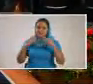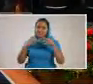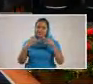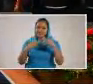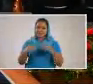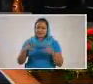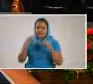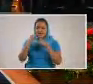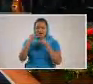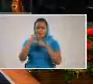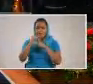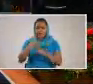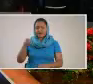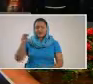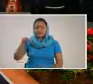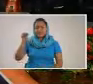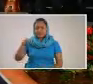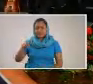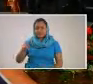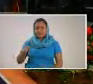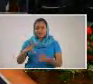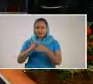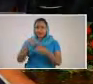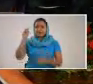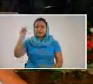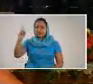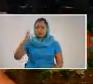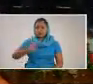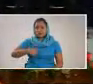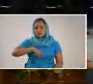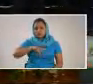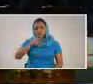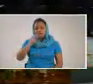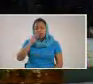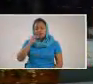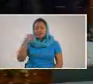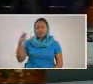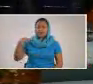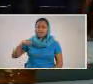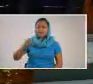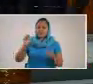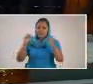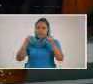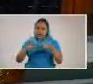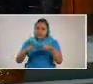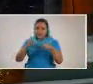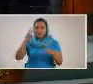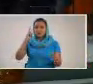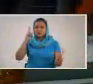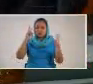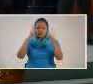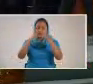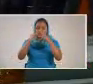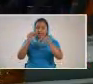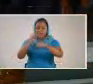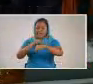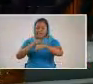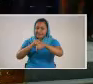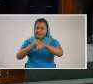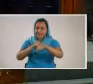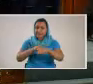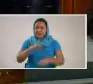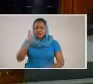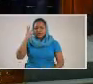palabra, necesitados de que tú nos hables para que podamos conocer el tiempo que estamos